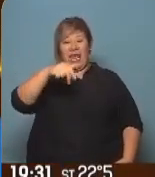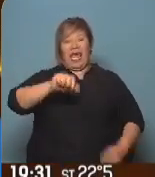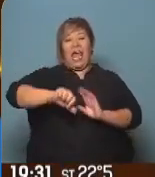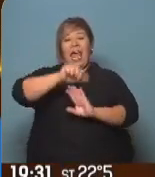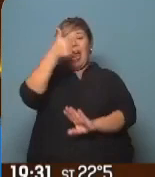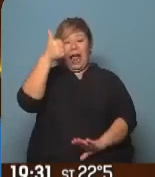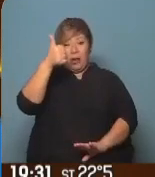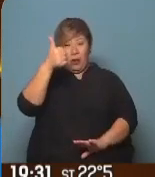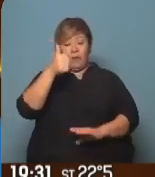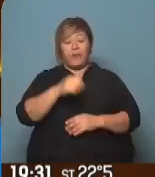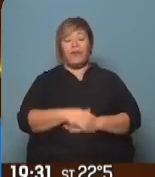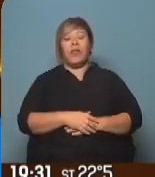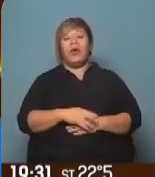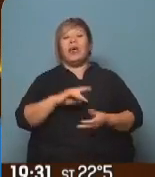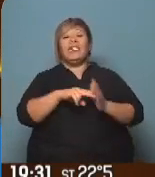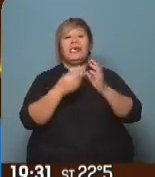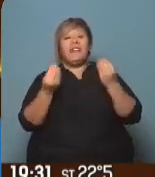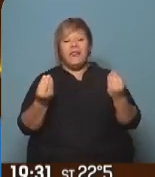esta hegemonía